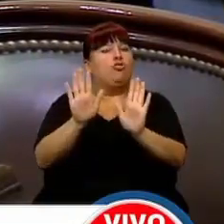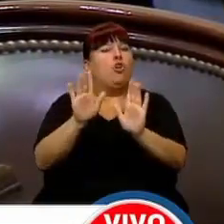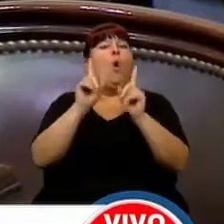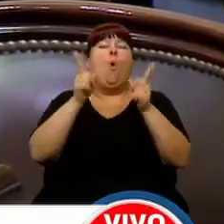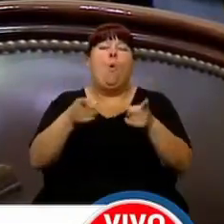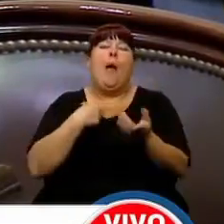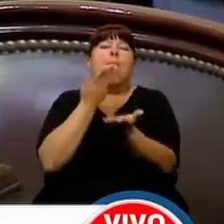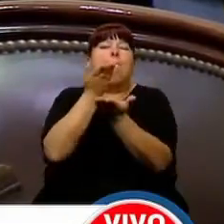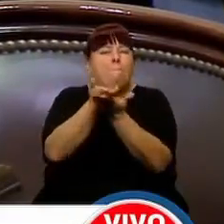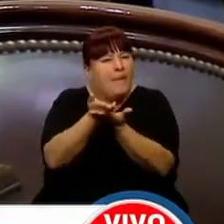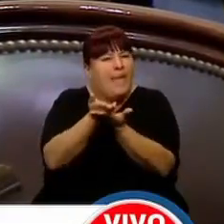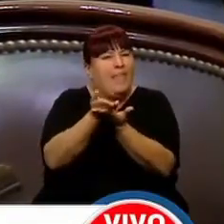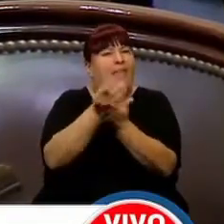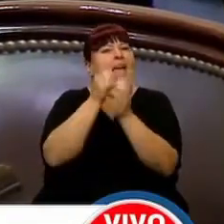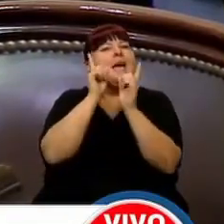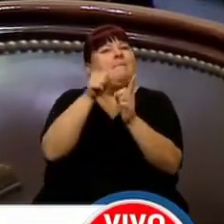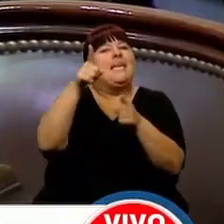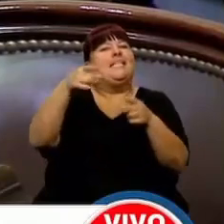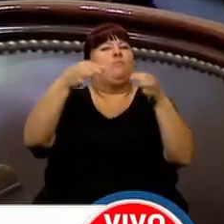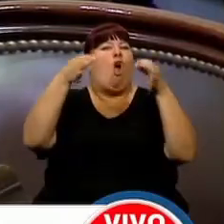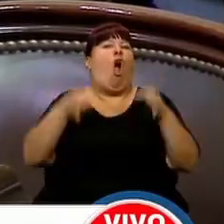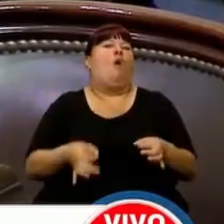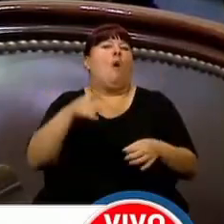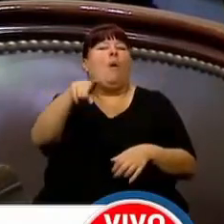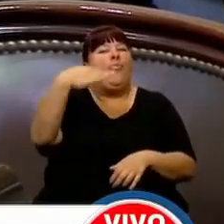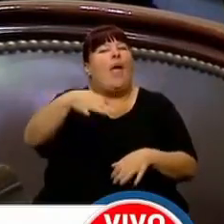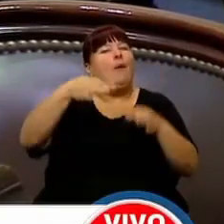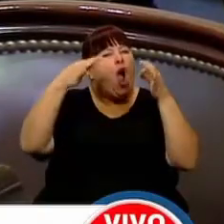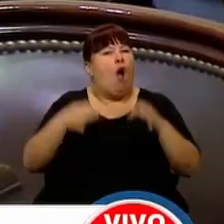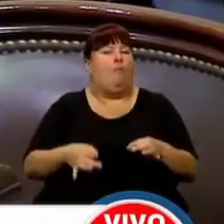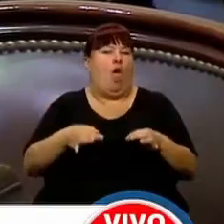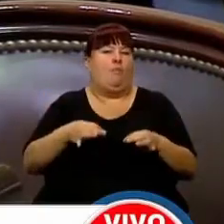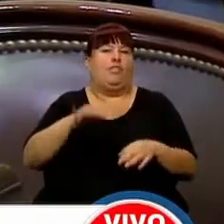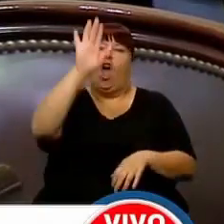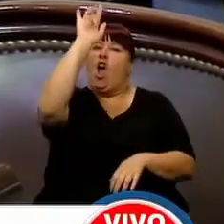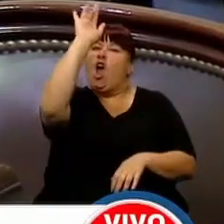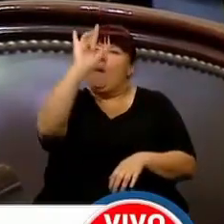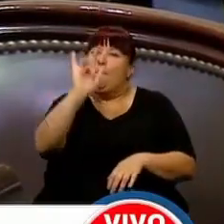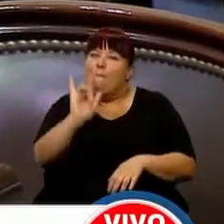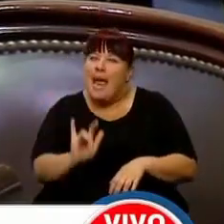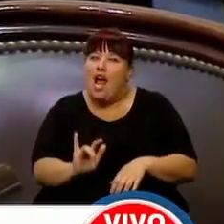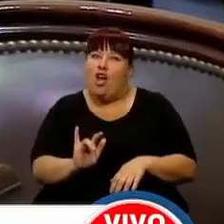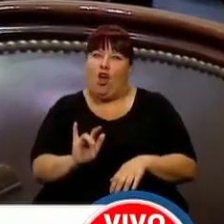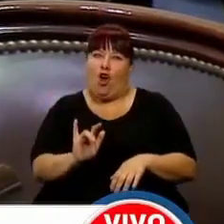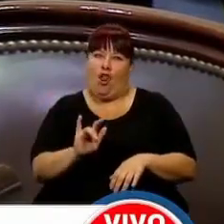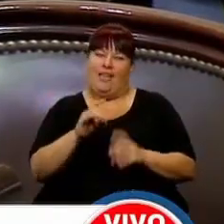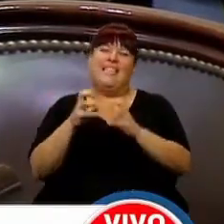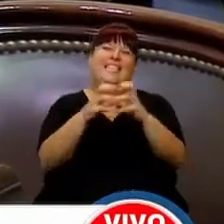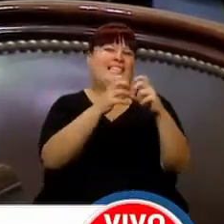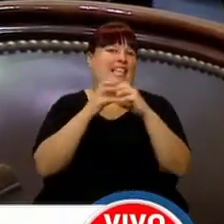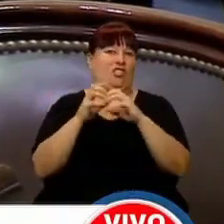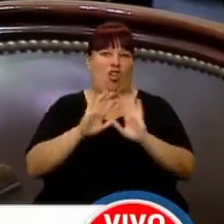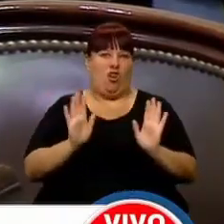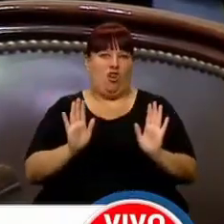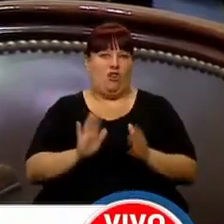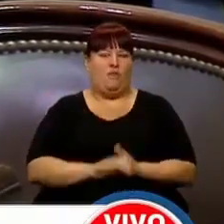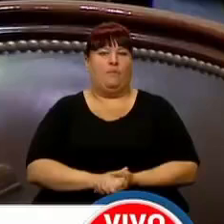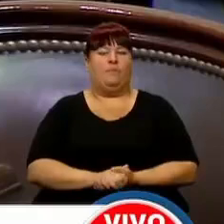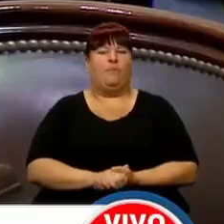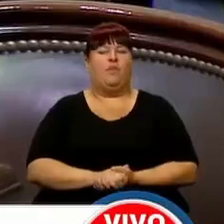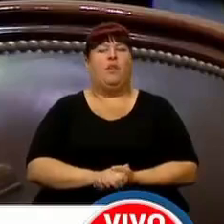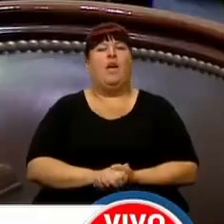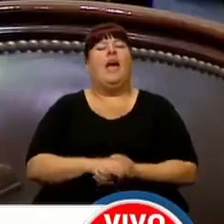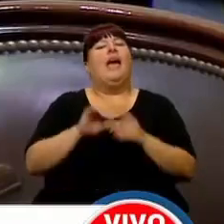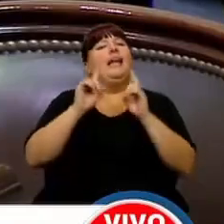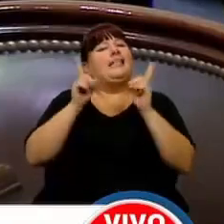quiero exhortarlo a que ese sea su compromiso, el compromiso de que todos los miércoles tengamos sesiones. No